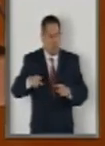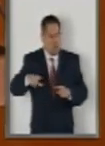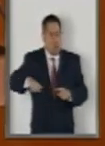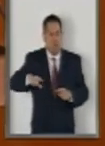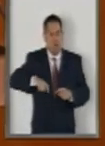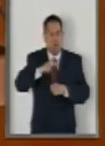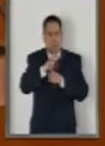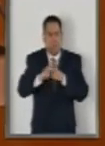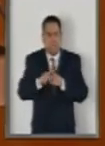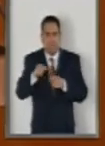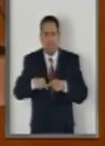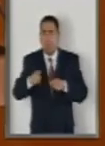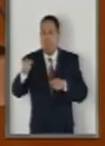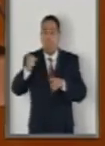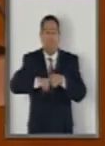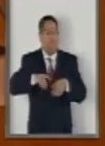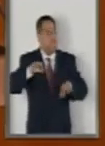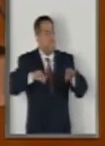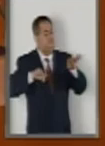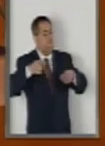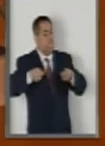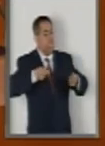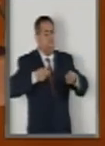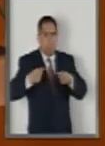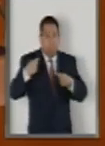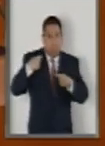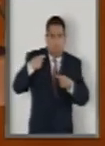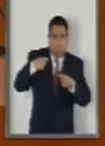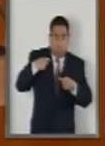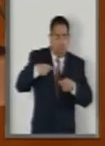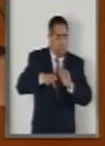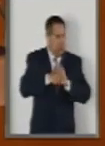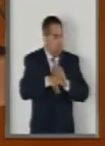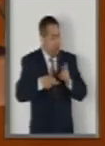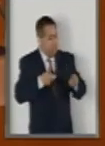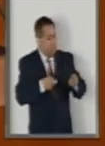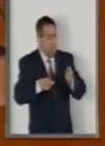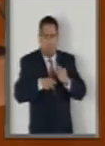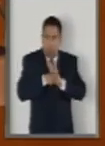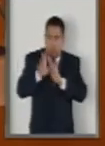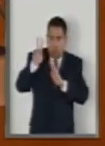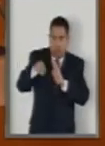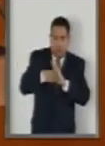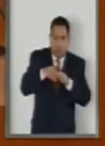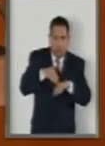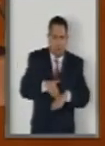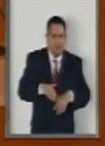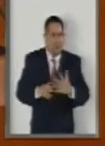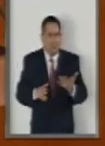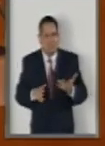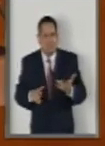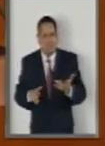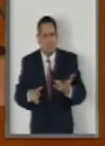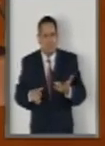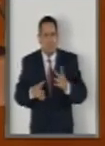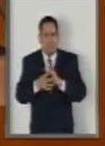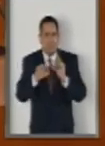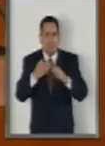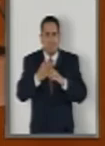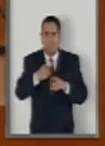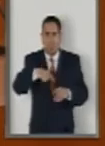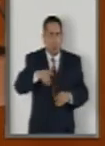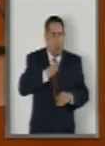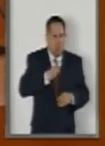quienes mangonean partidos, opinión pública, a los medios de comunicación, que no van a resistir